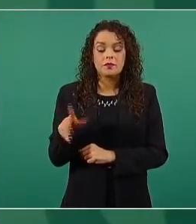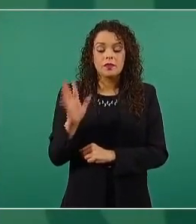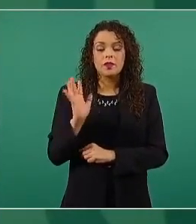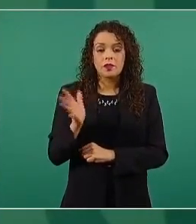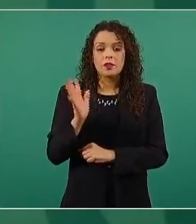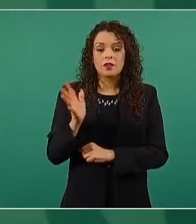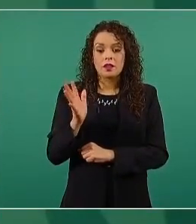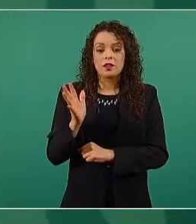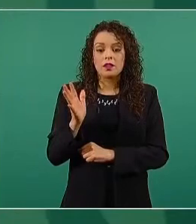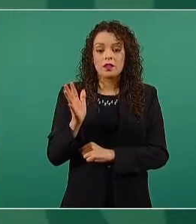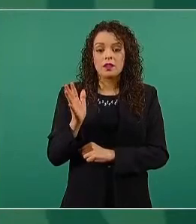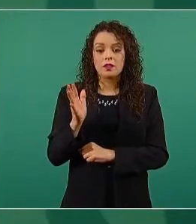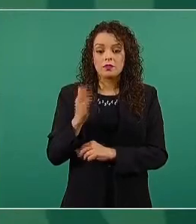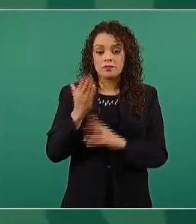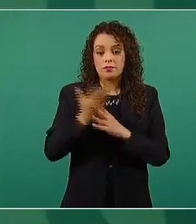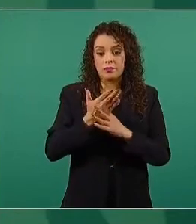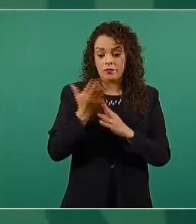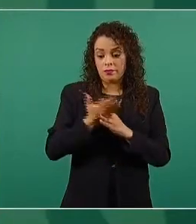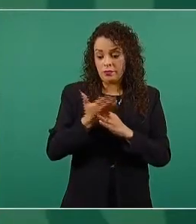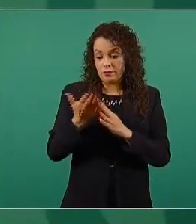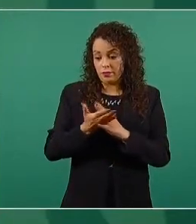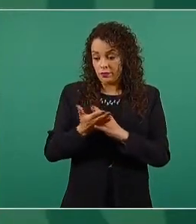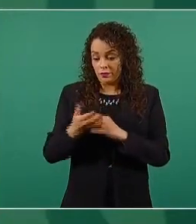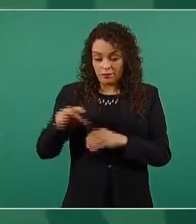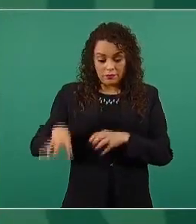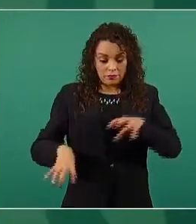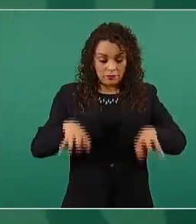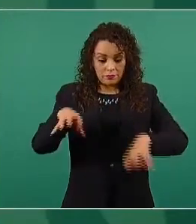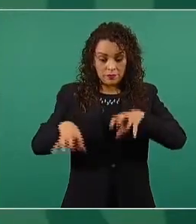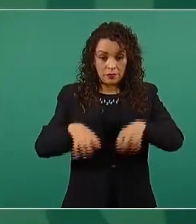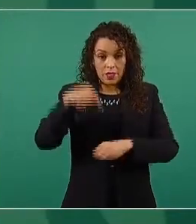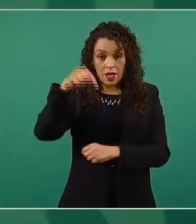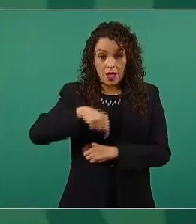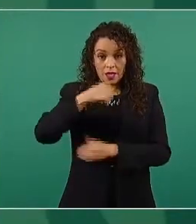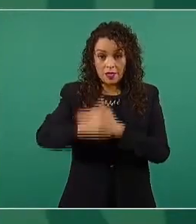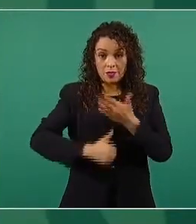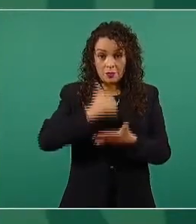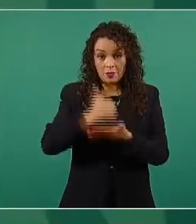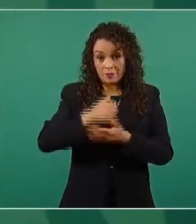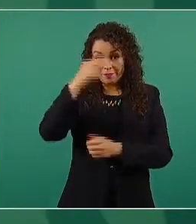repartiendo el territorio, sobre todo aquí en la ciudad,